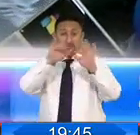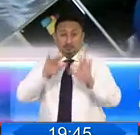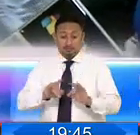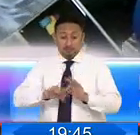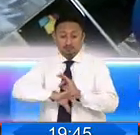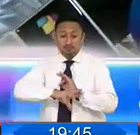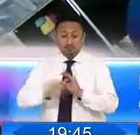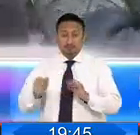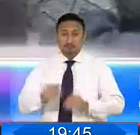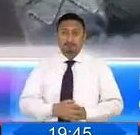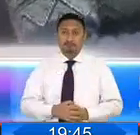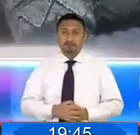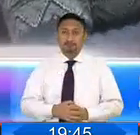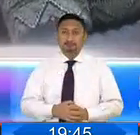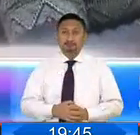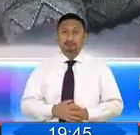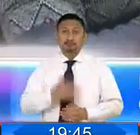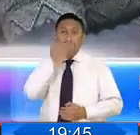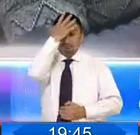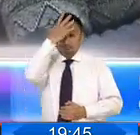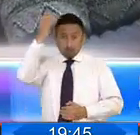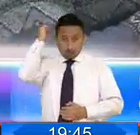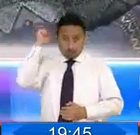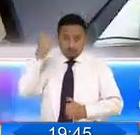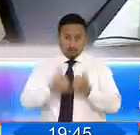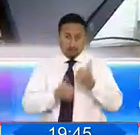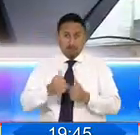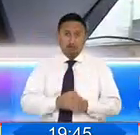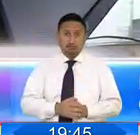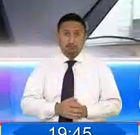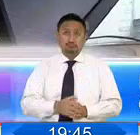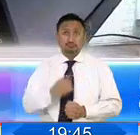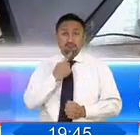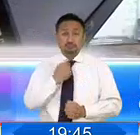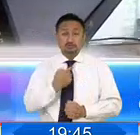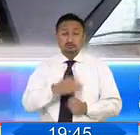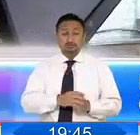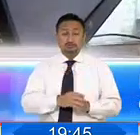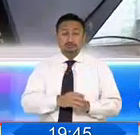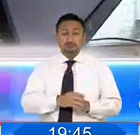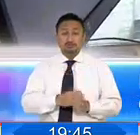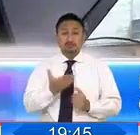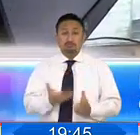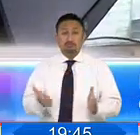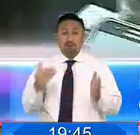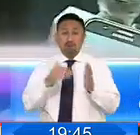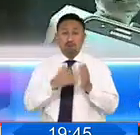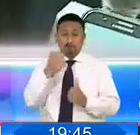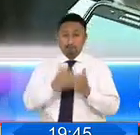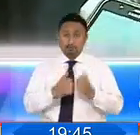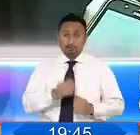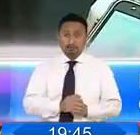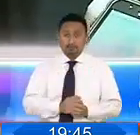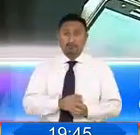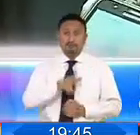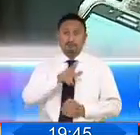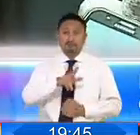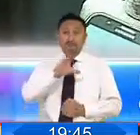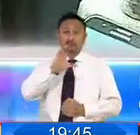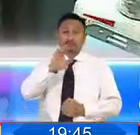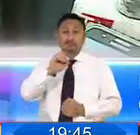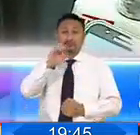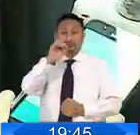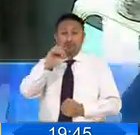quieren institucionalizar. Yacu Pérez, candidato por Pachakutik, sustenta la tesis de un nuevo perjuicio. El 30% de